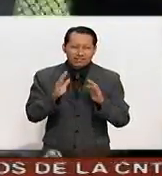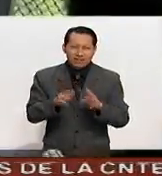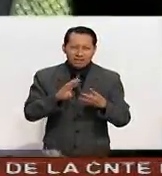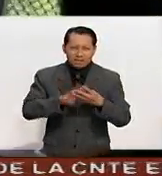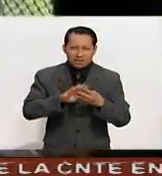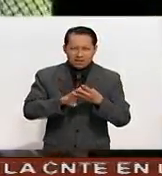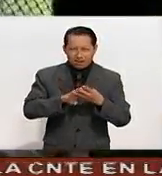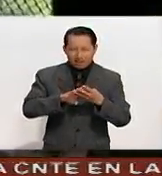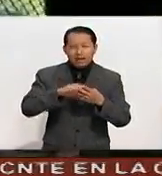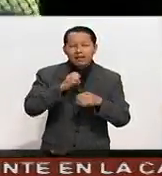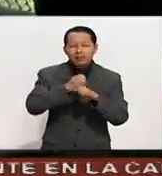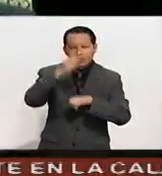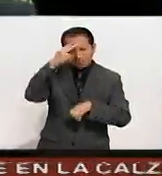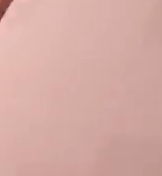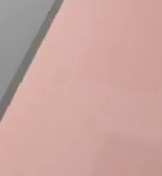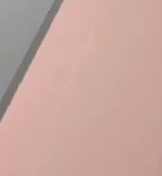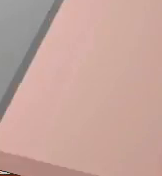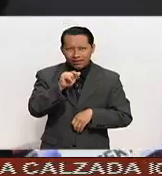del Altiplano.